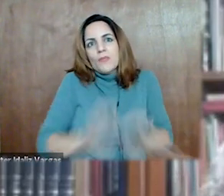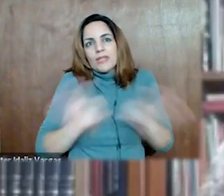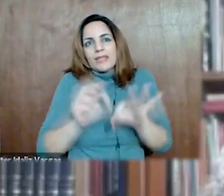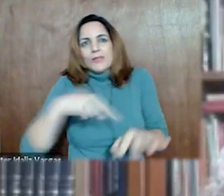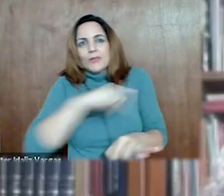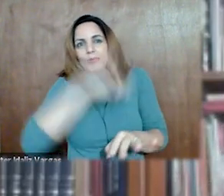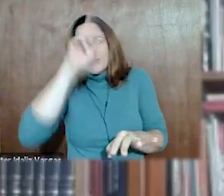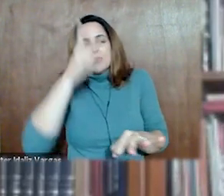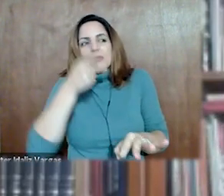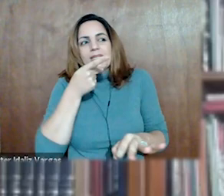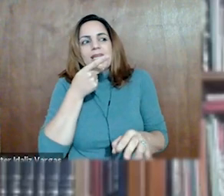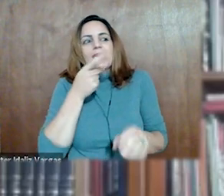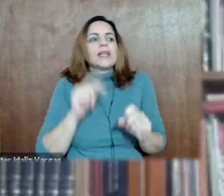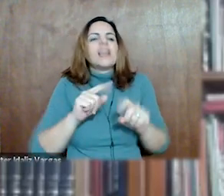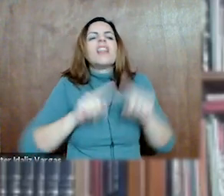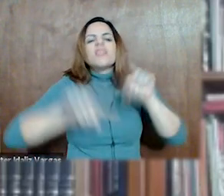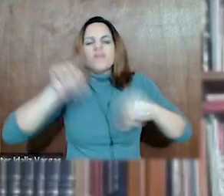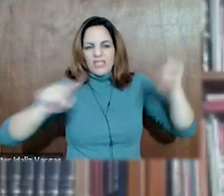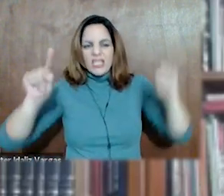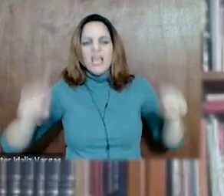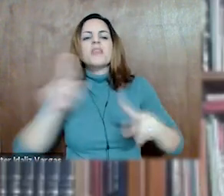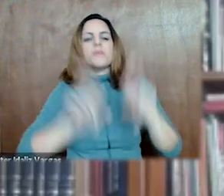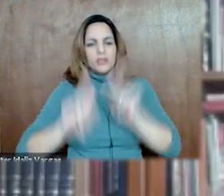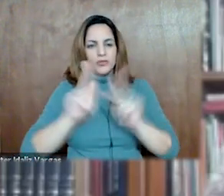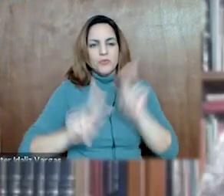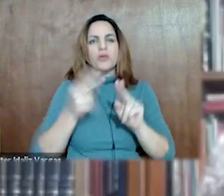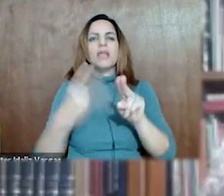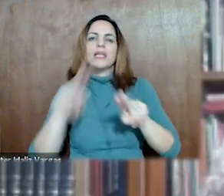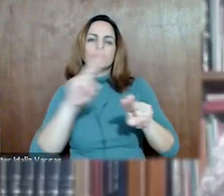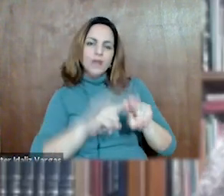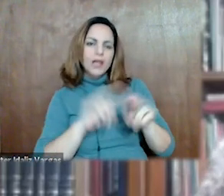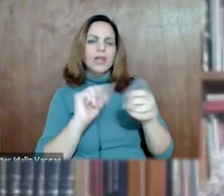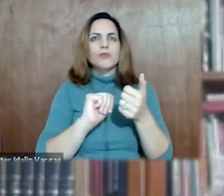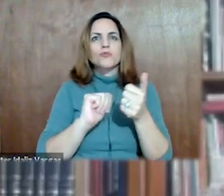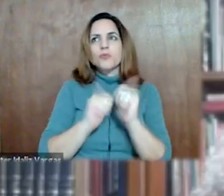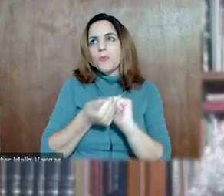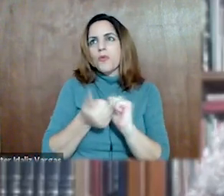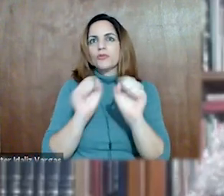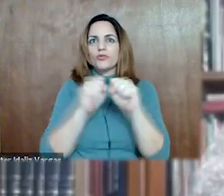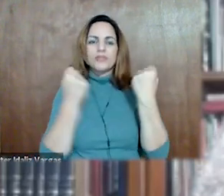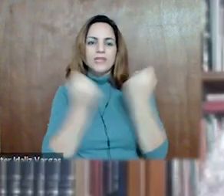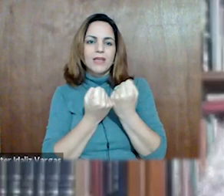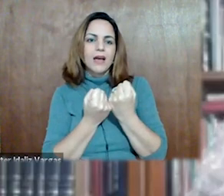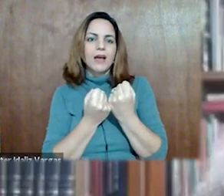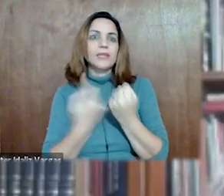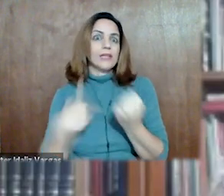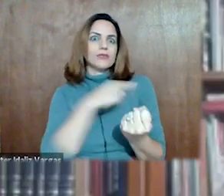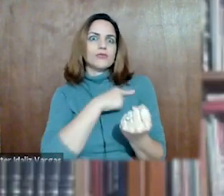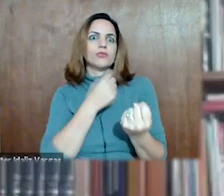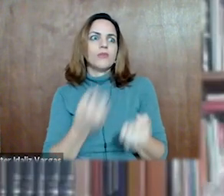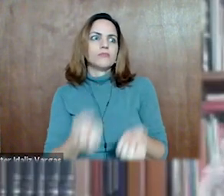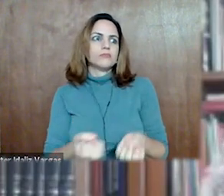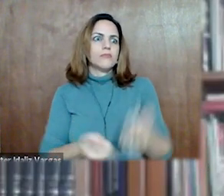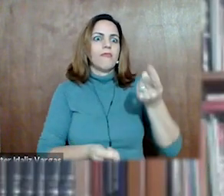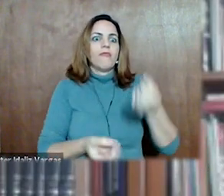la gente de Puerto Rico y otras identidades nacionales. Reconocernos como una sociedad plurinacional, pluriétnica,